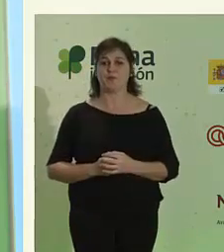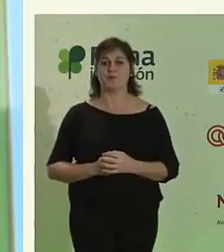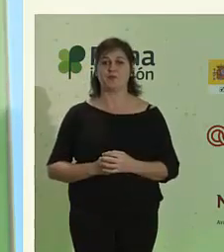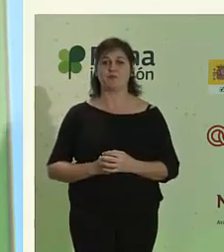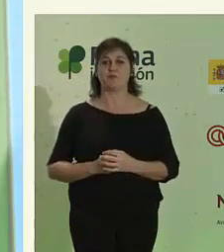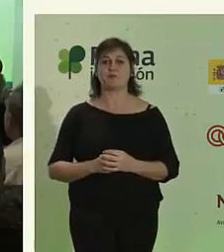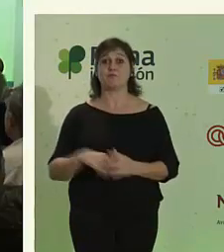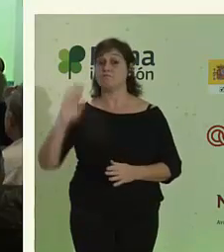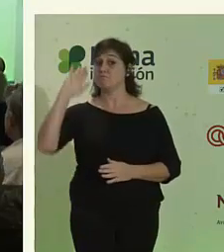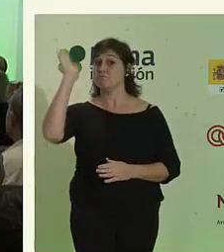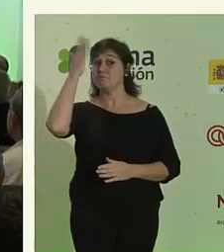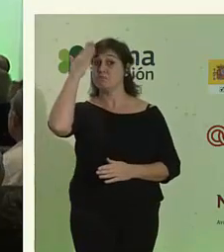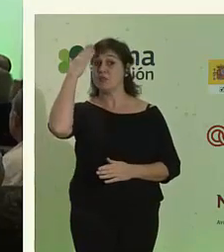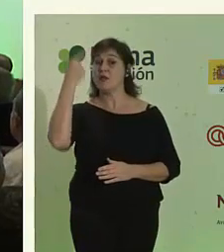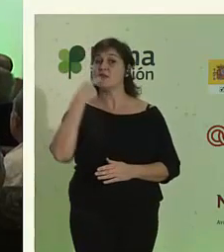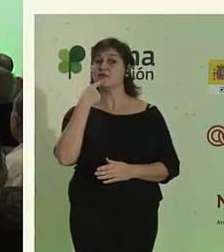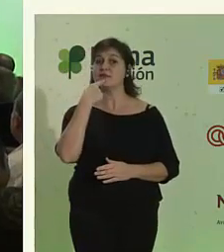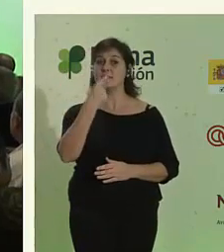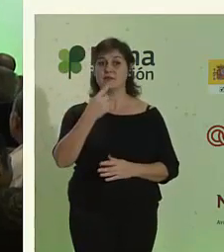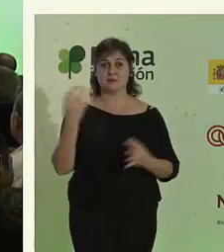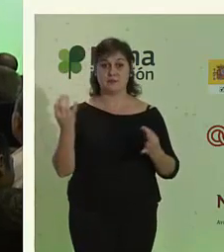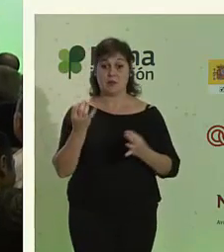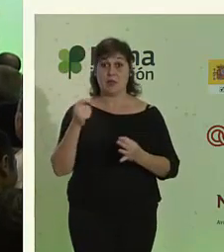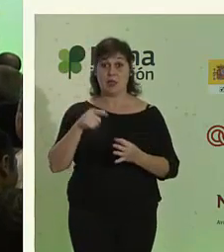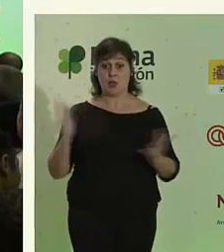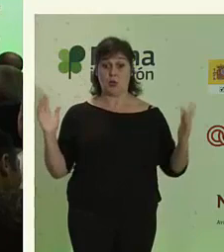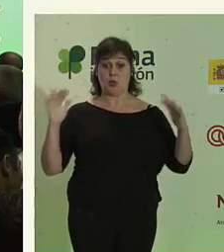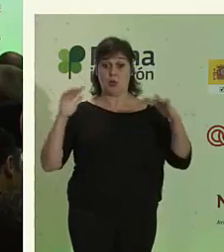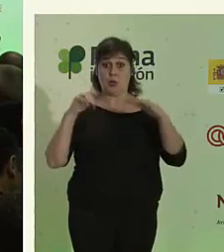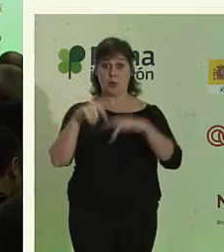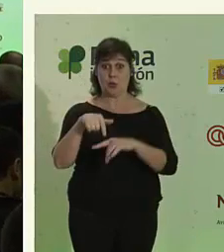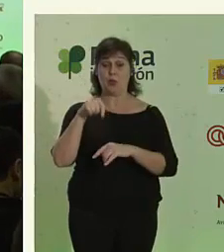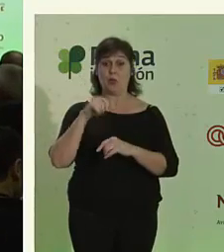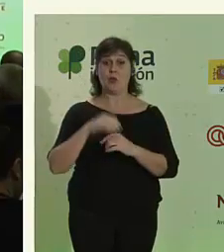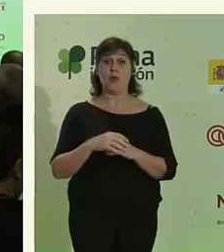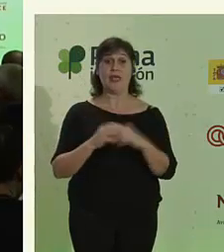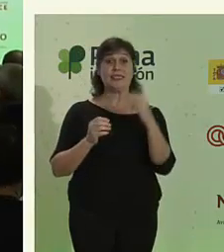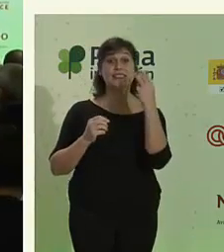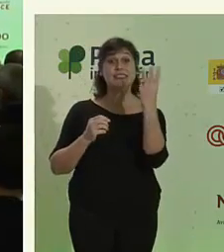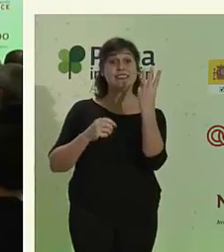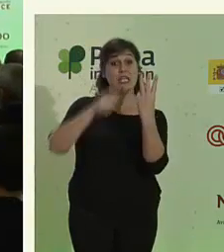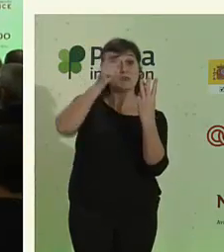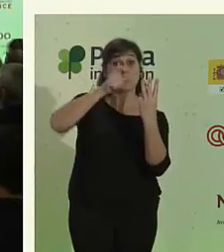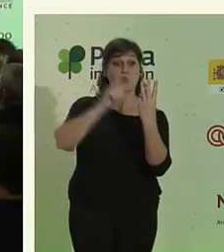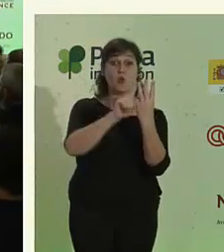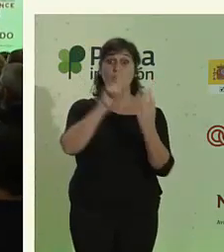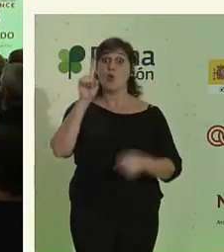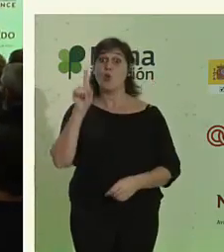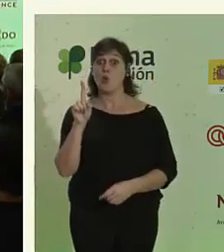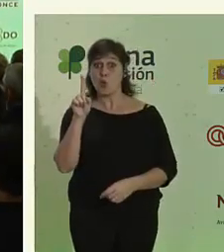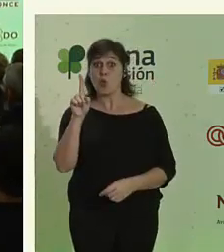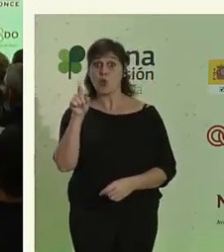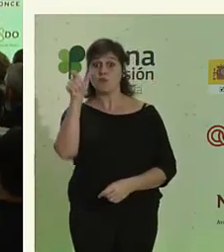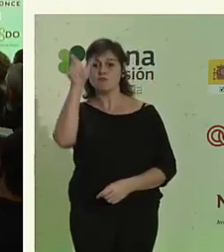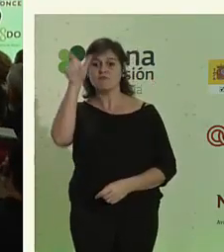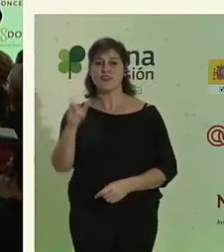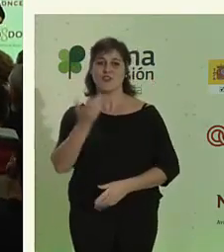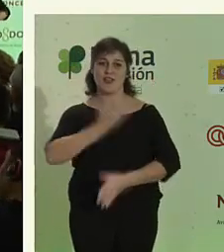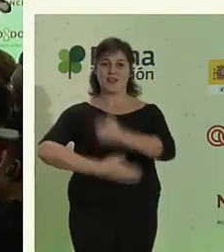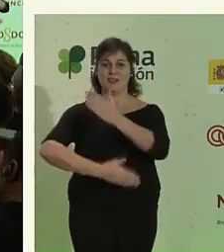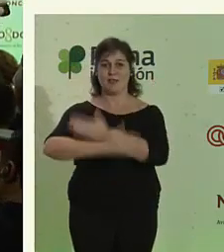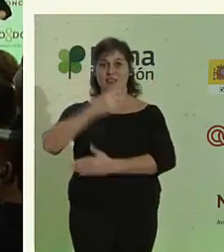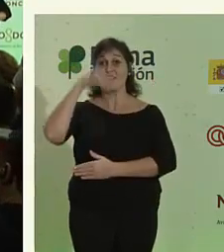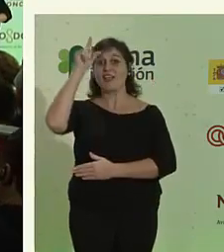Ante todo, decir que en este encuentro una de cada tres personas es una persona con